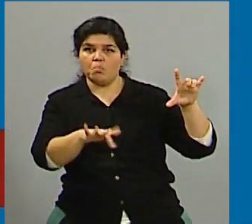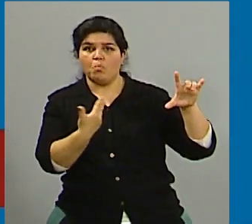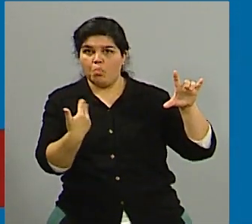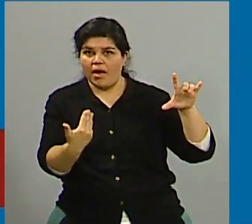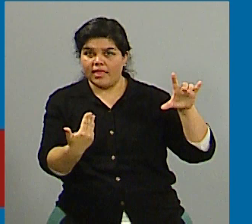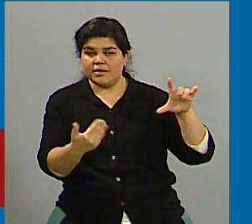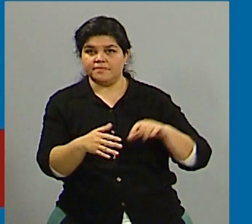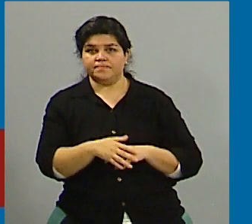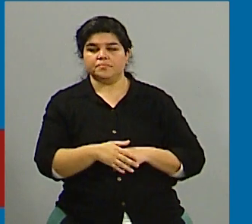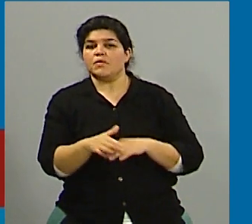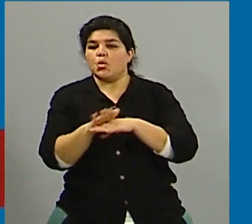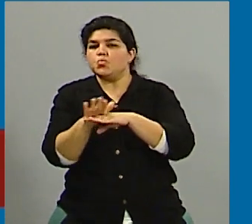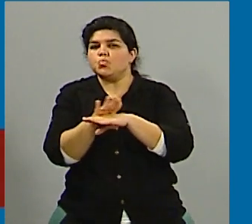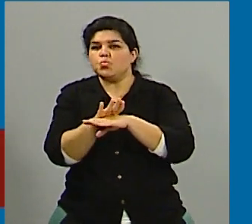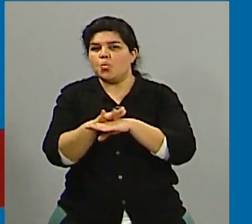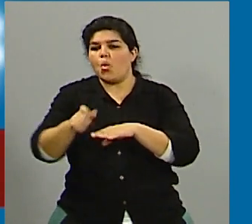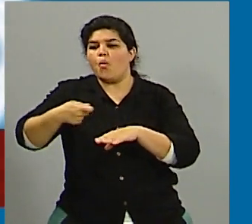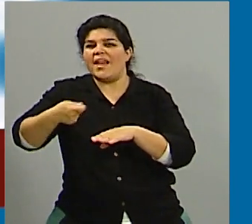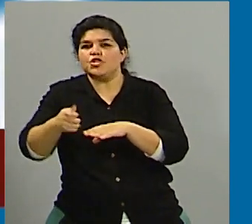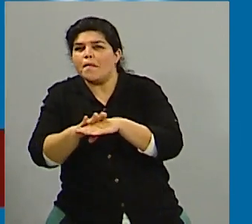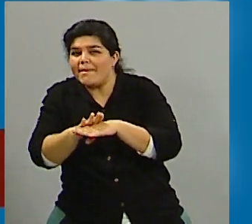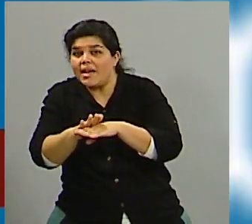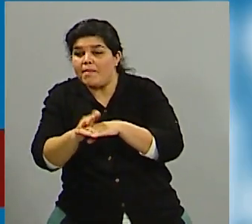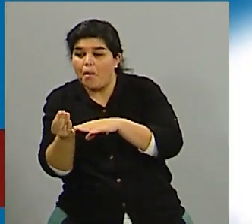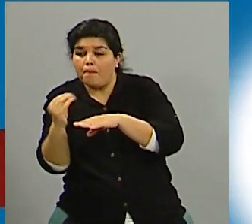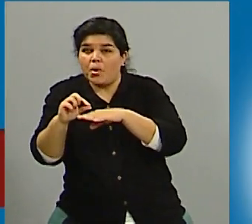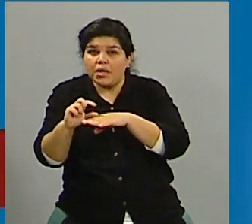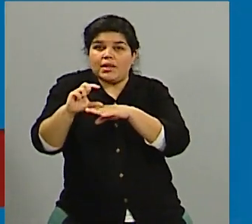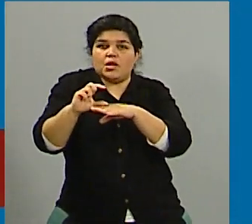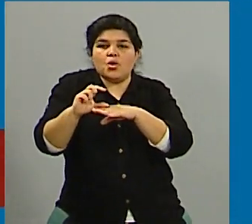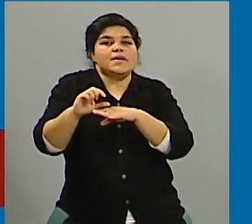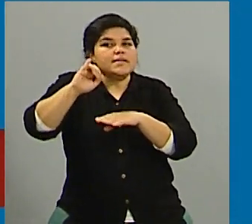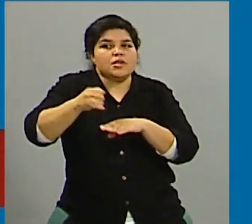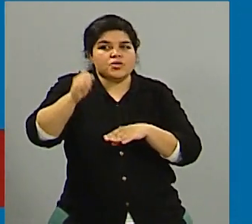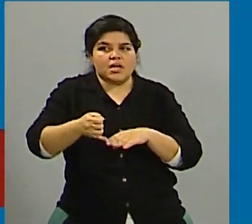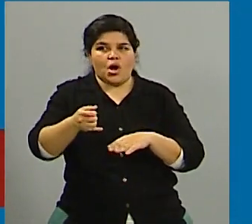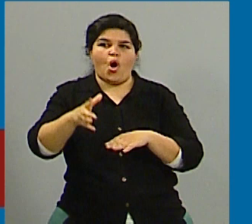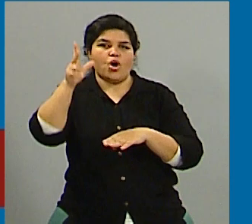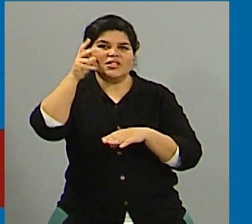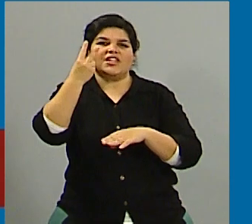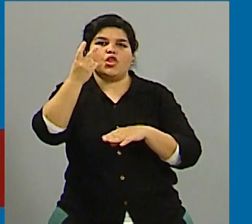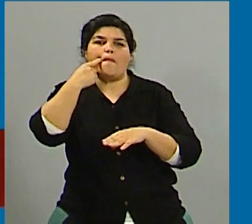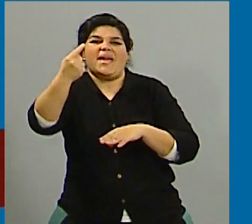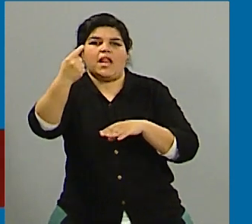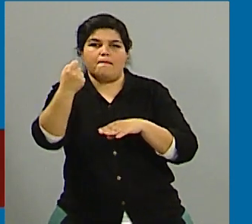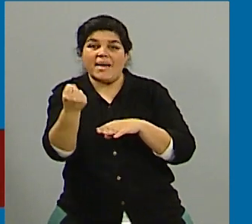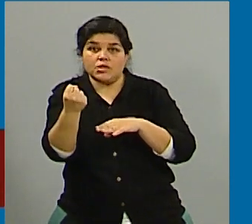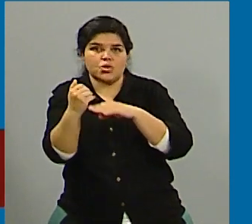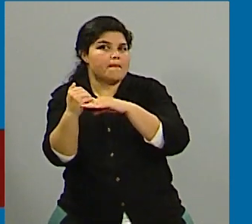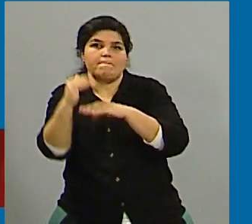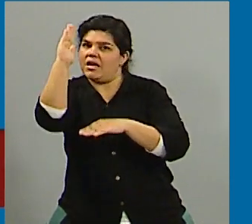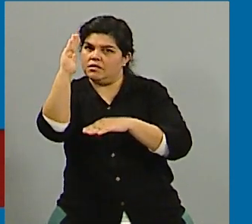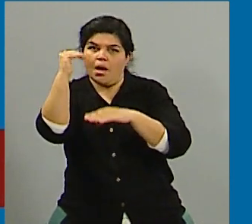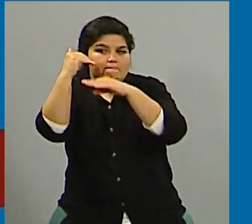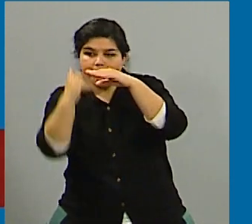poquito más de la mínima. Exactamente. ¿No? No se puede cobrar menos de los 86.510 pesos. A eso hay que sumarle el refuerzo, que es ajeno, digamos, que es aparte. Y lo